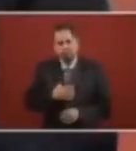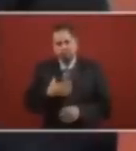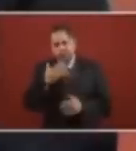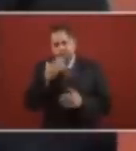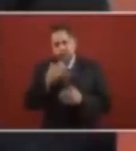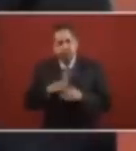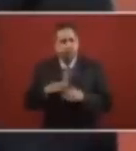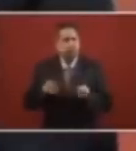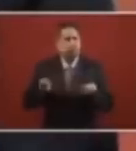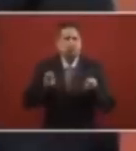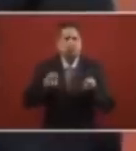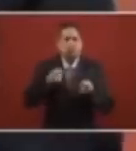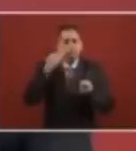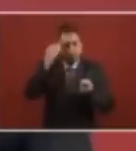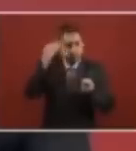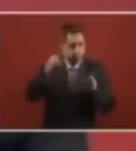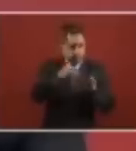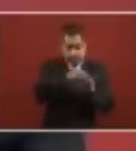gobernar en un tiempo